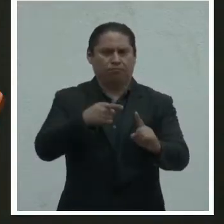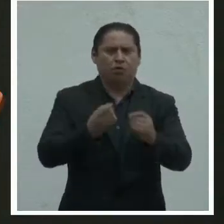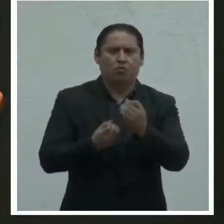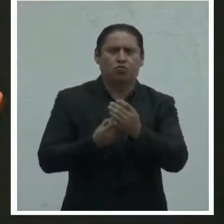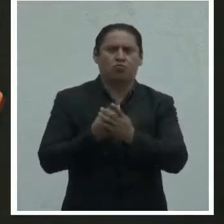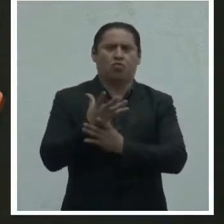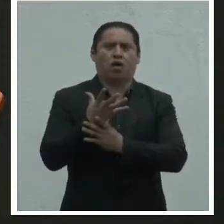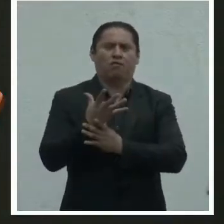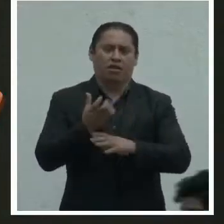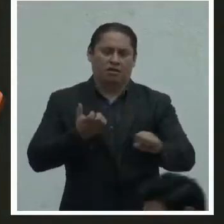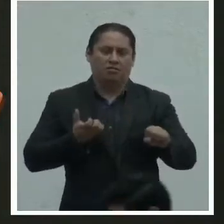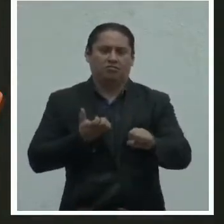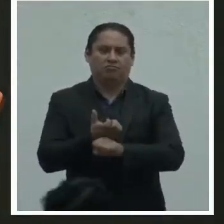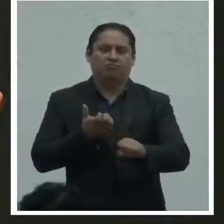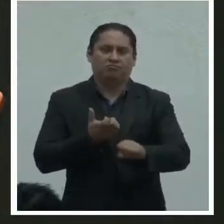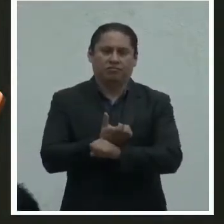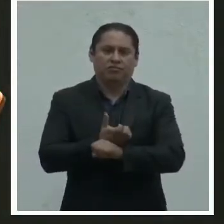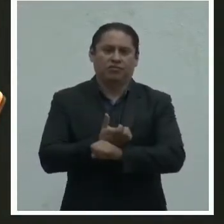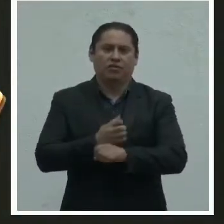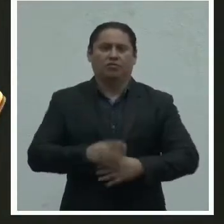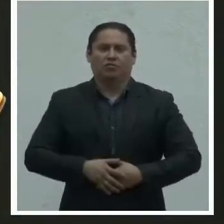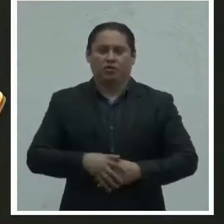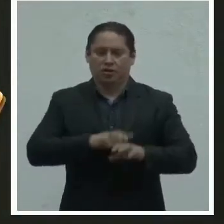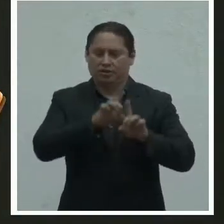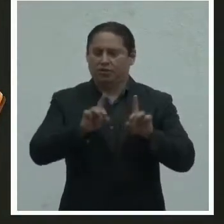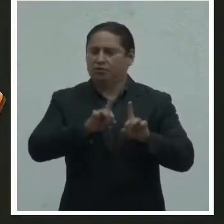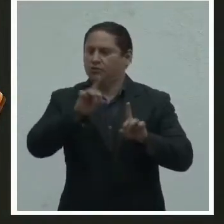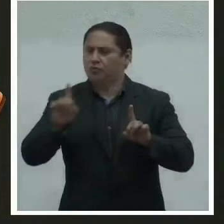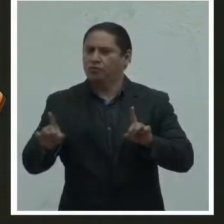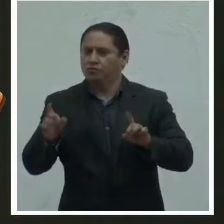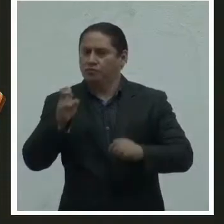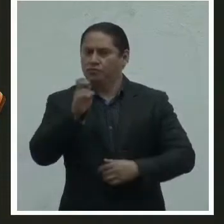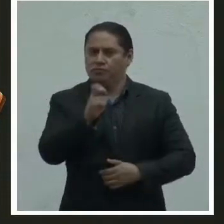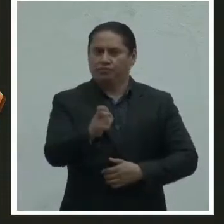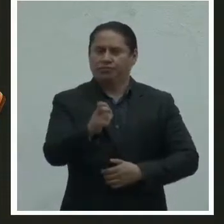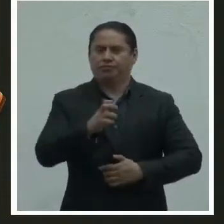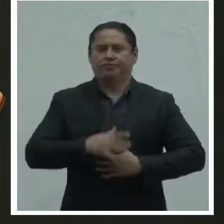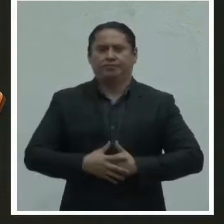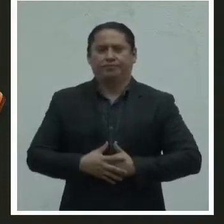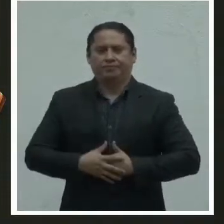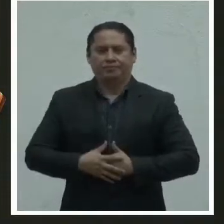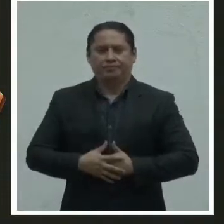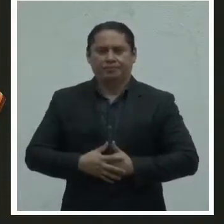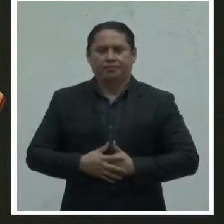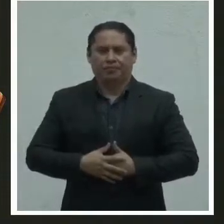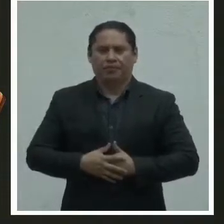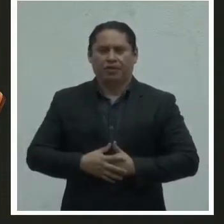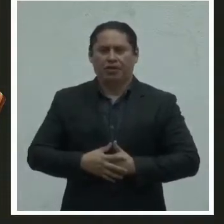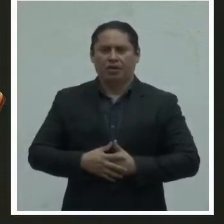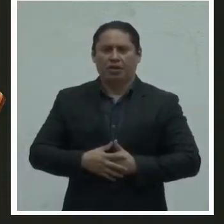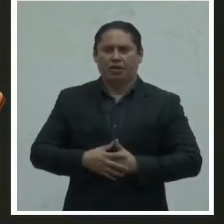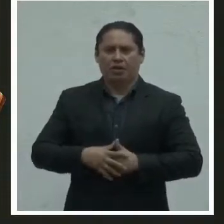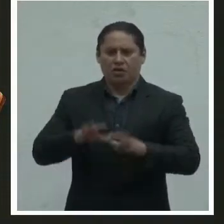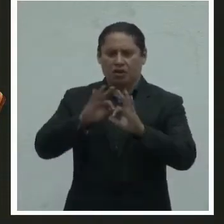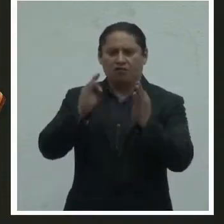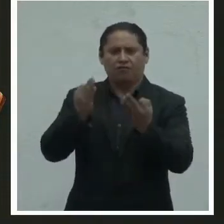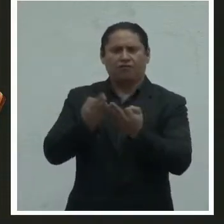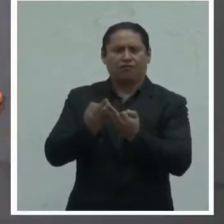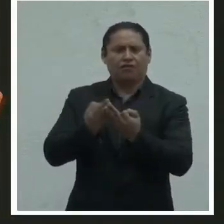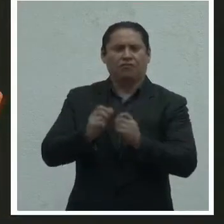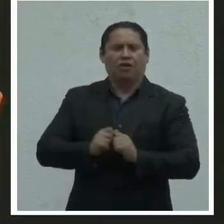Estado libre en su desarrollo. Por ello, una figura muy importante para